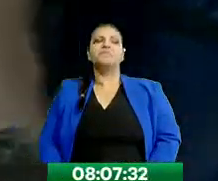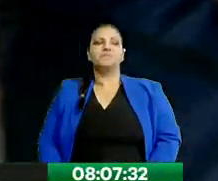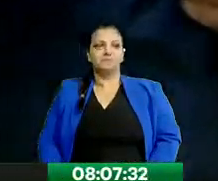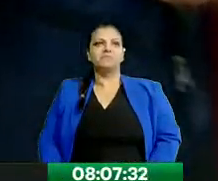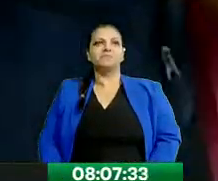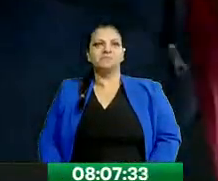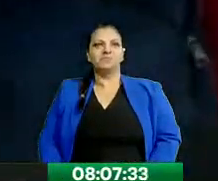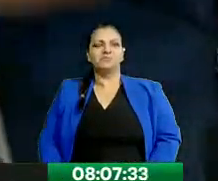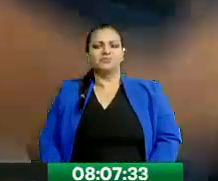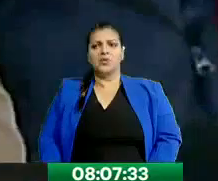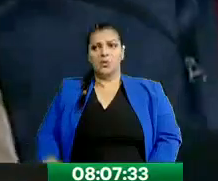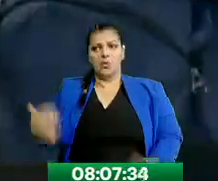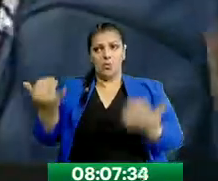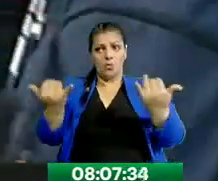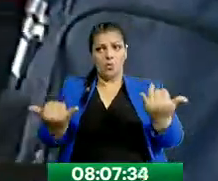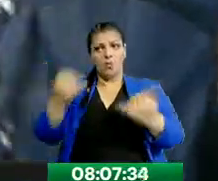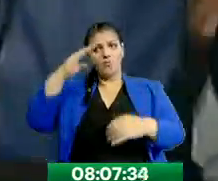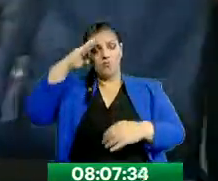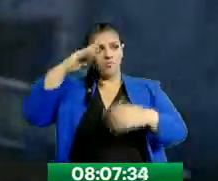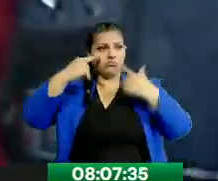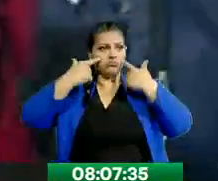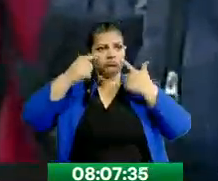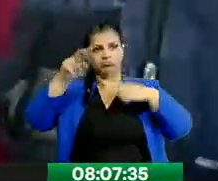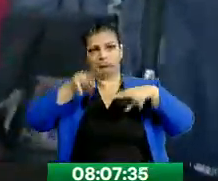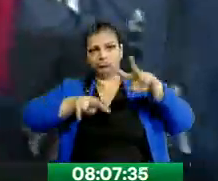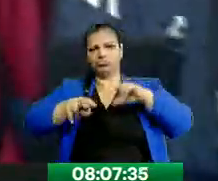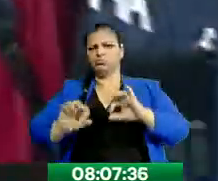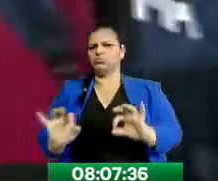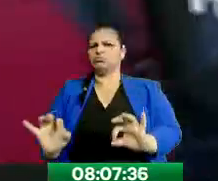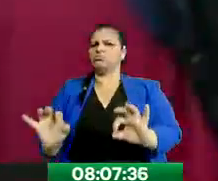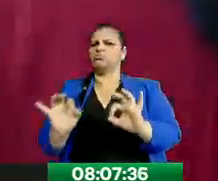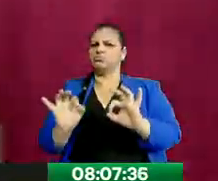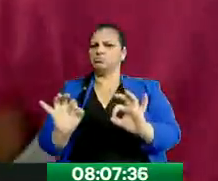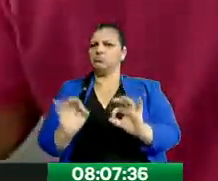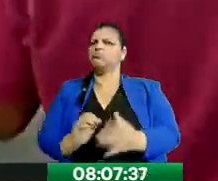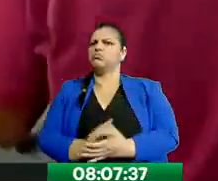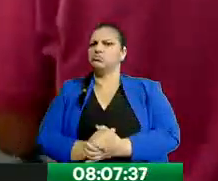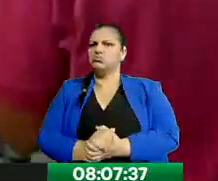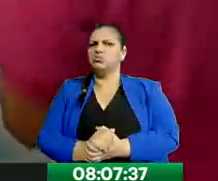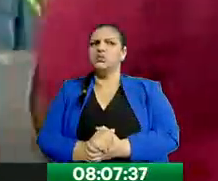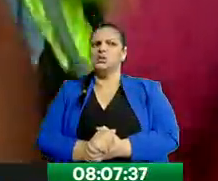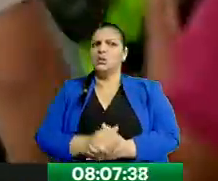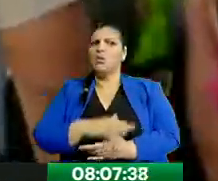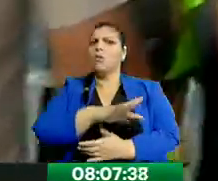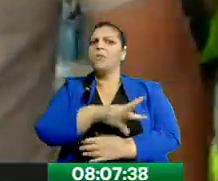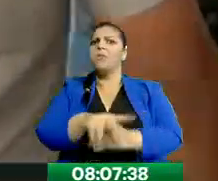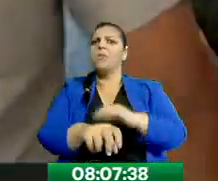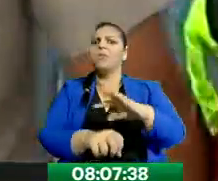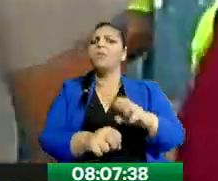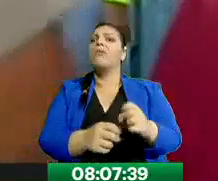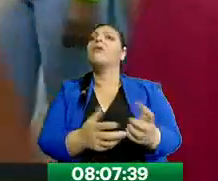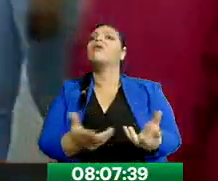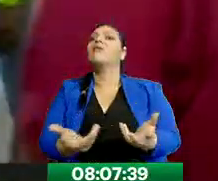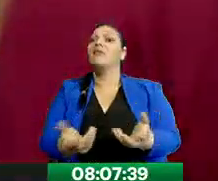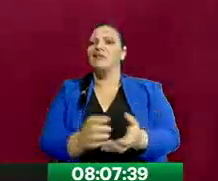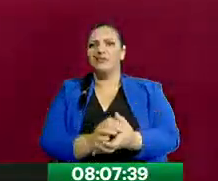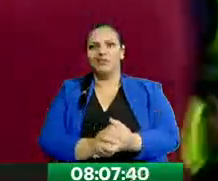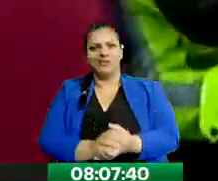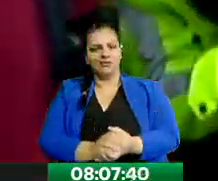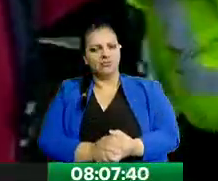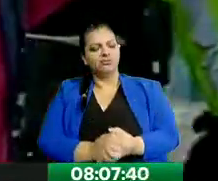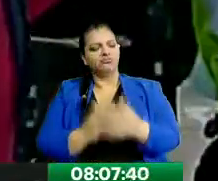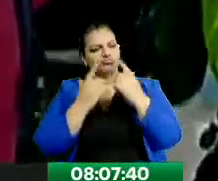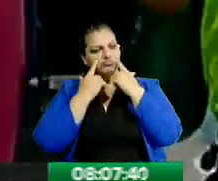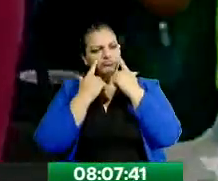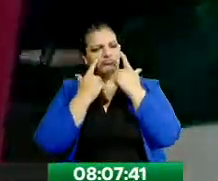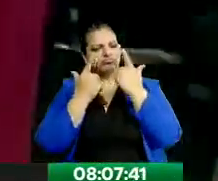operativos porque se puede abolir así la delincuencia. Se puede prevenir muchas cosas, sobre